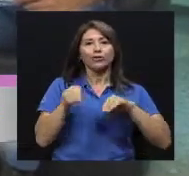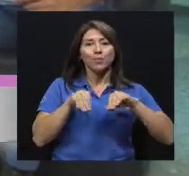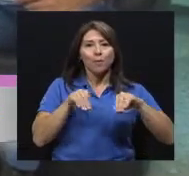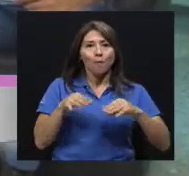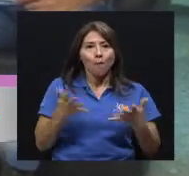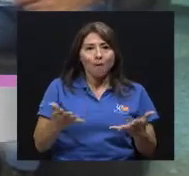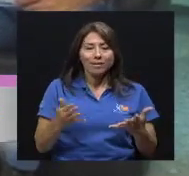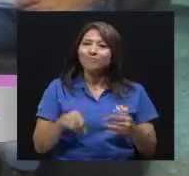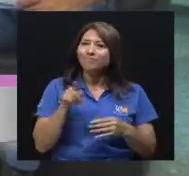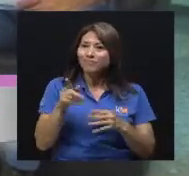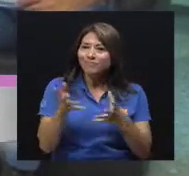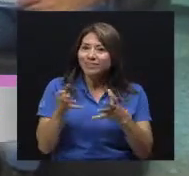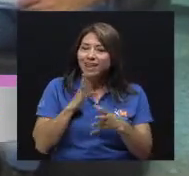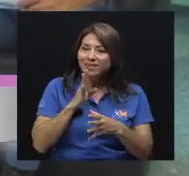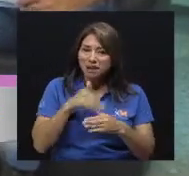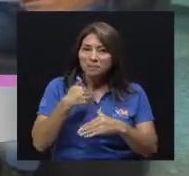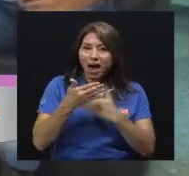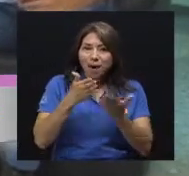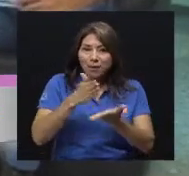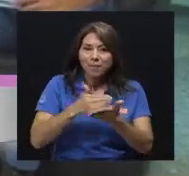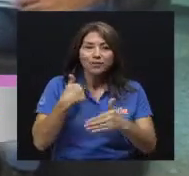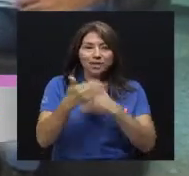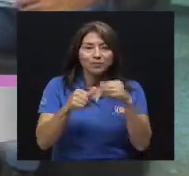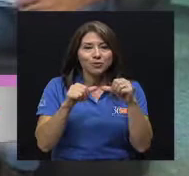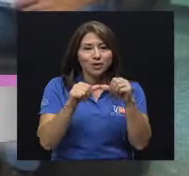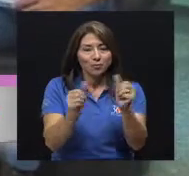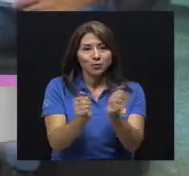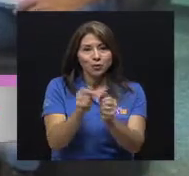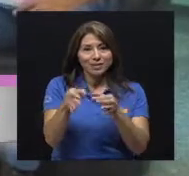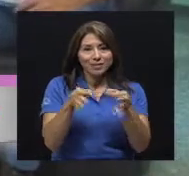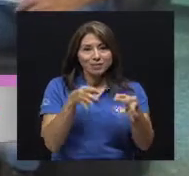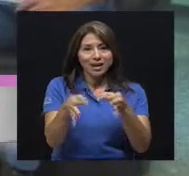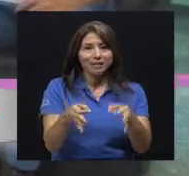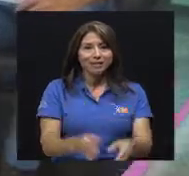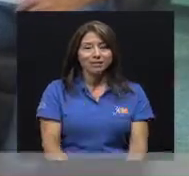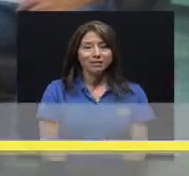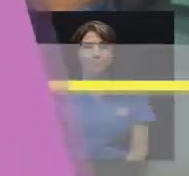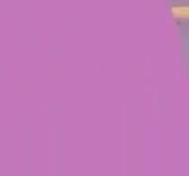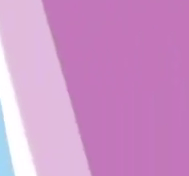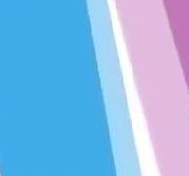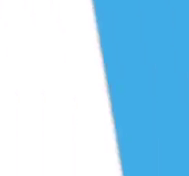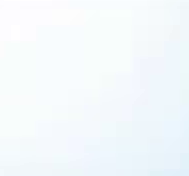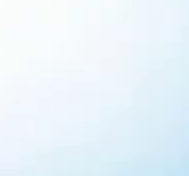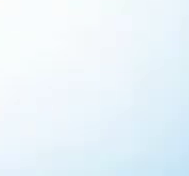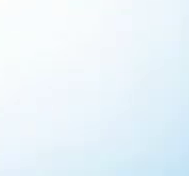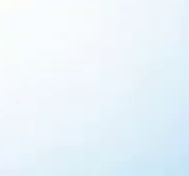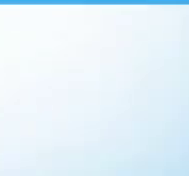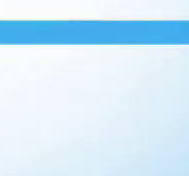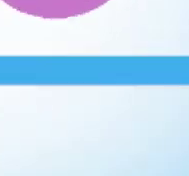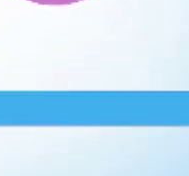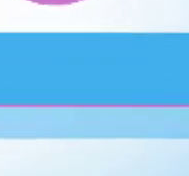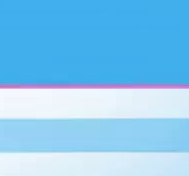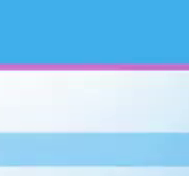enviar ahora a una pausa y volvemos con esa explicación.